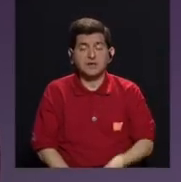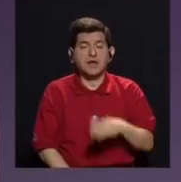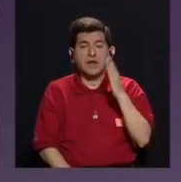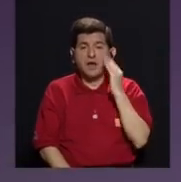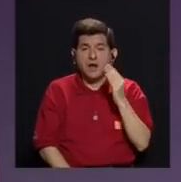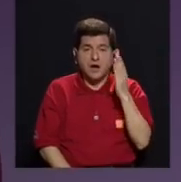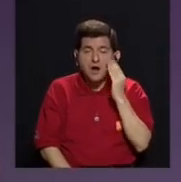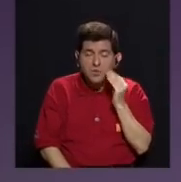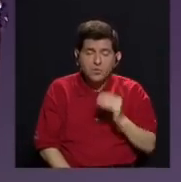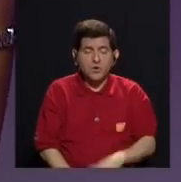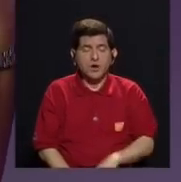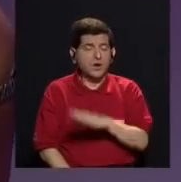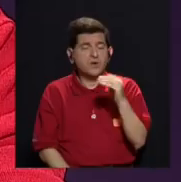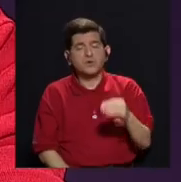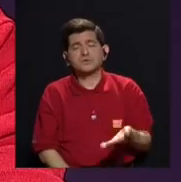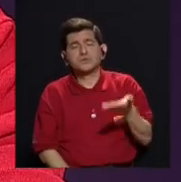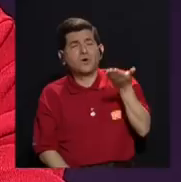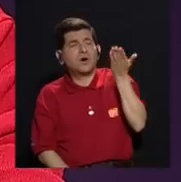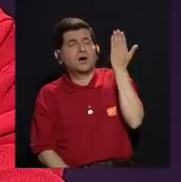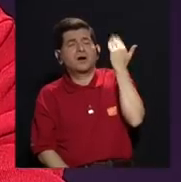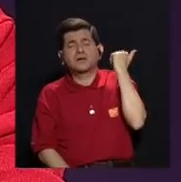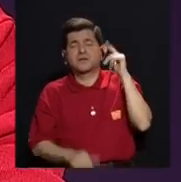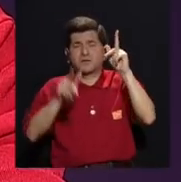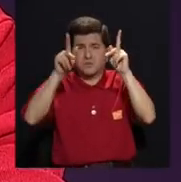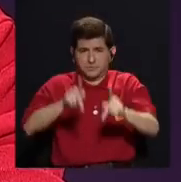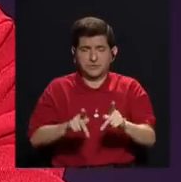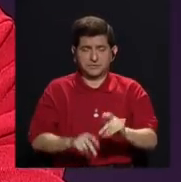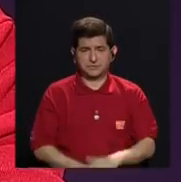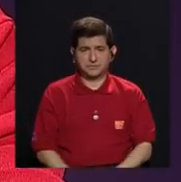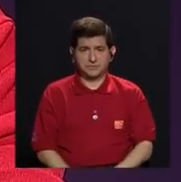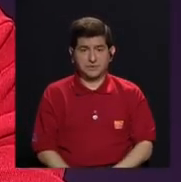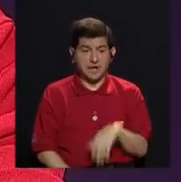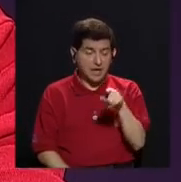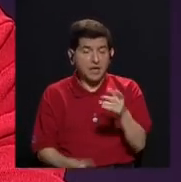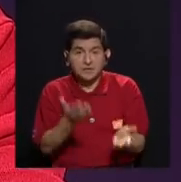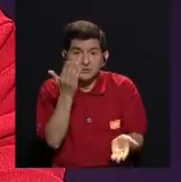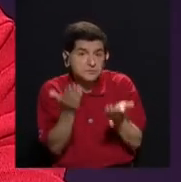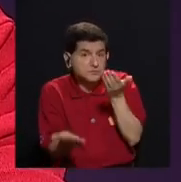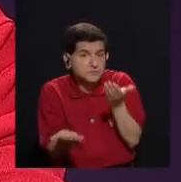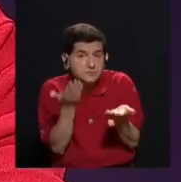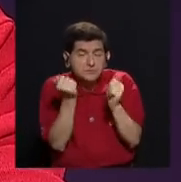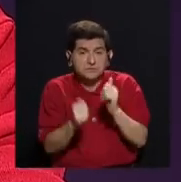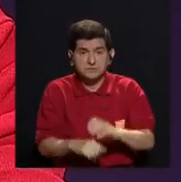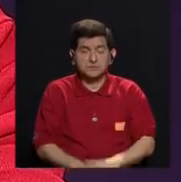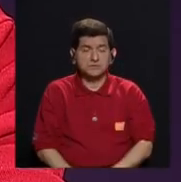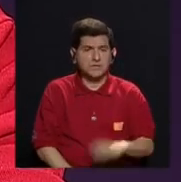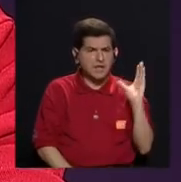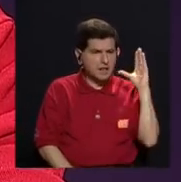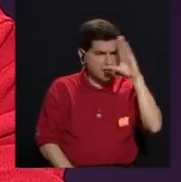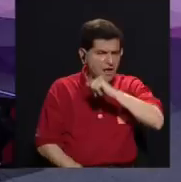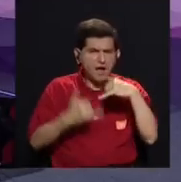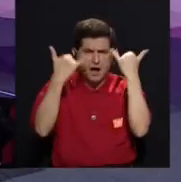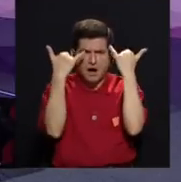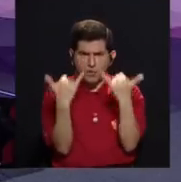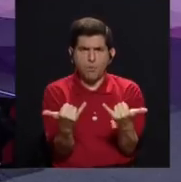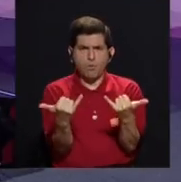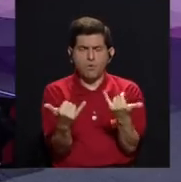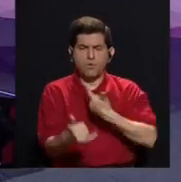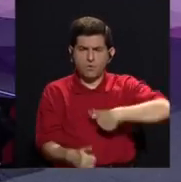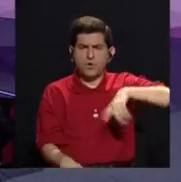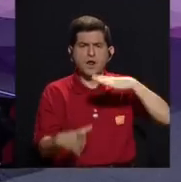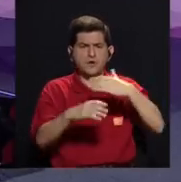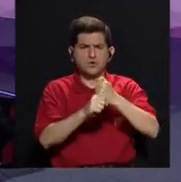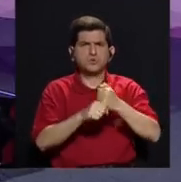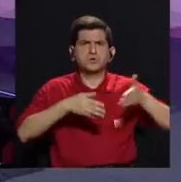abuelos mis bisabuelos mis tatarabuelos y es un poco ver como ahora lo podemos